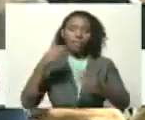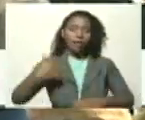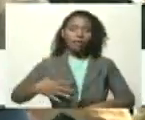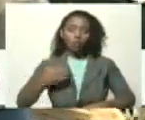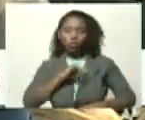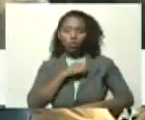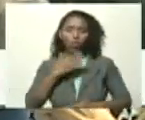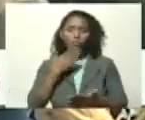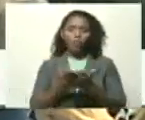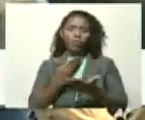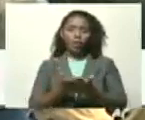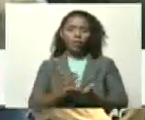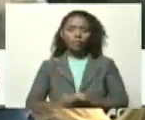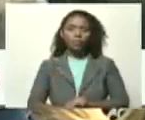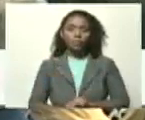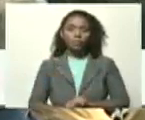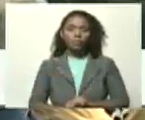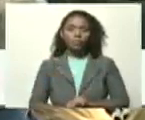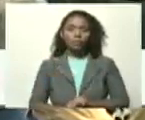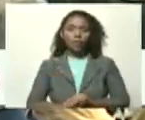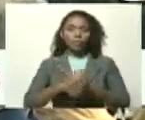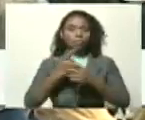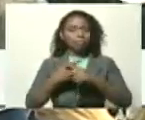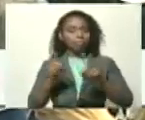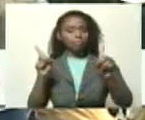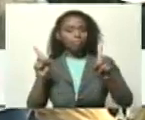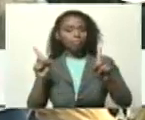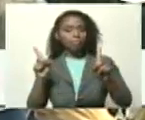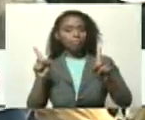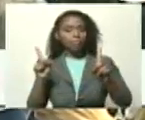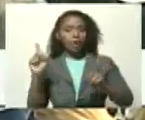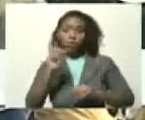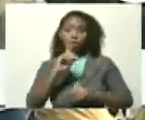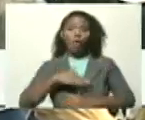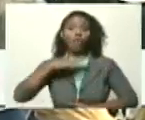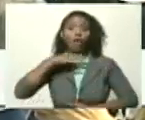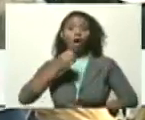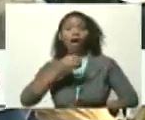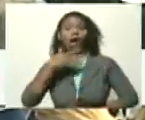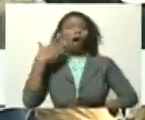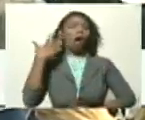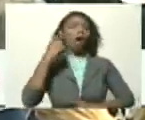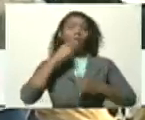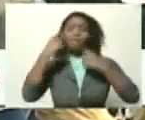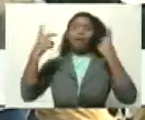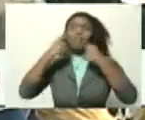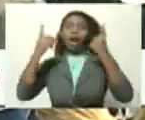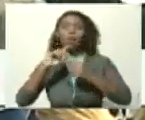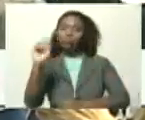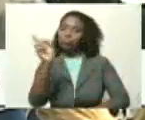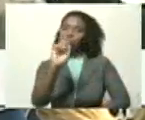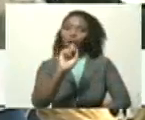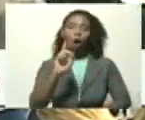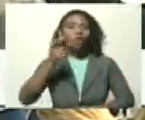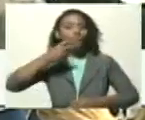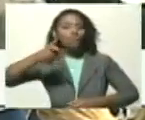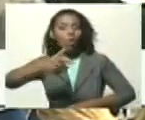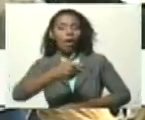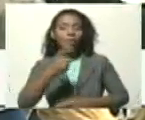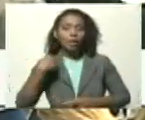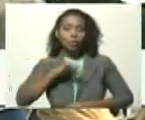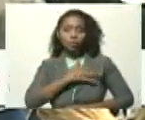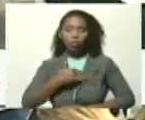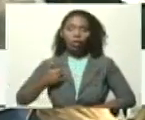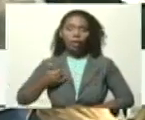estamos presentando una propuesta alternativa. No es llena de fanatismo, sino en la búsqueda de nuestra